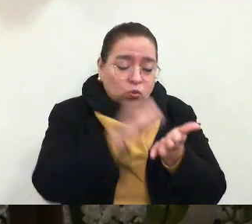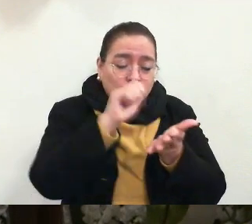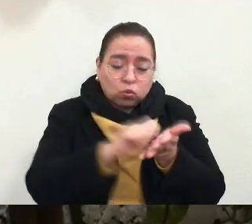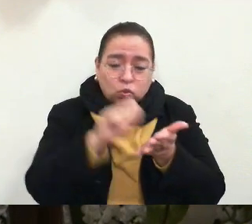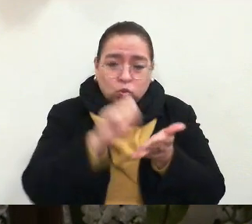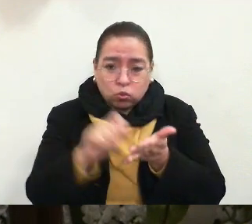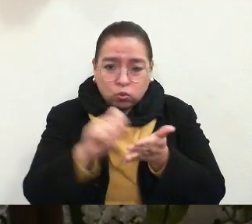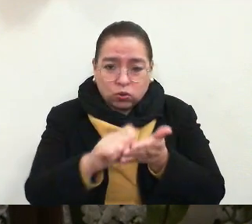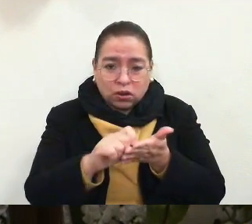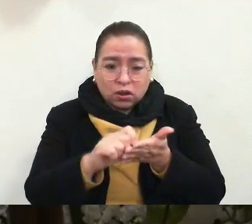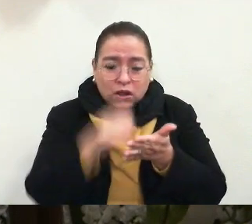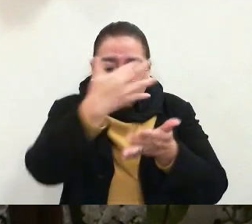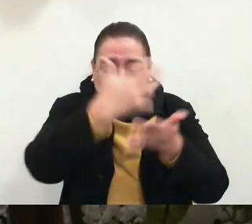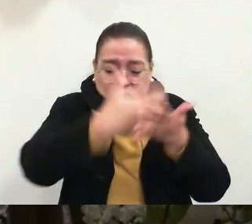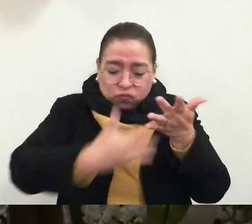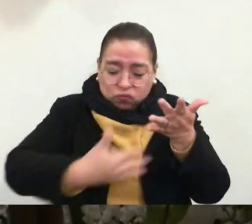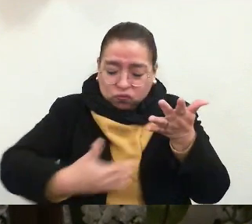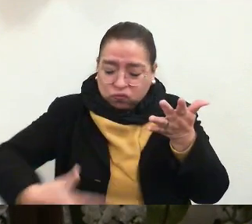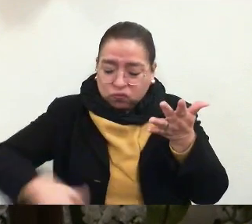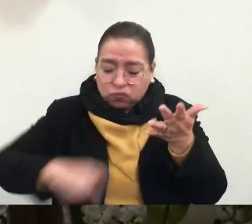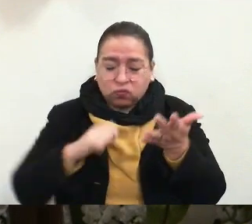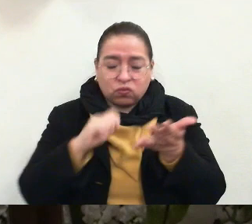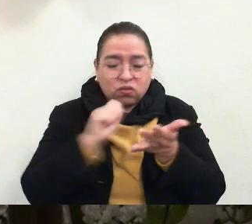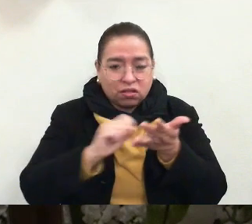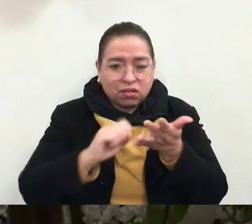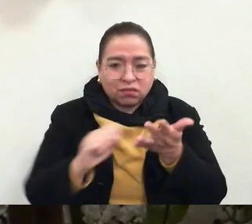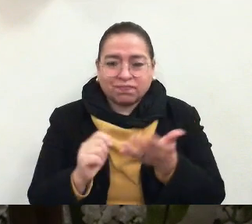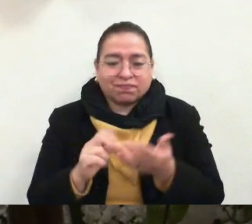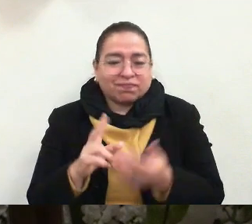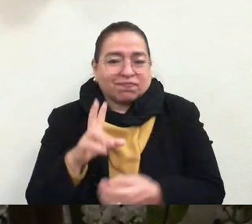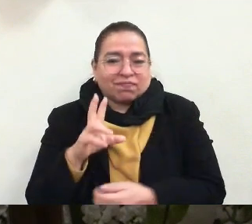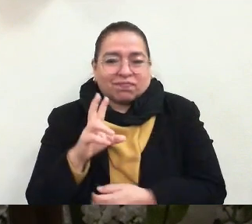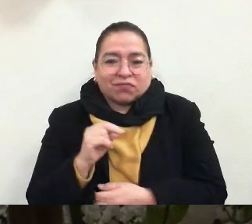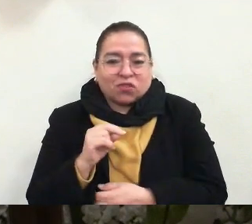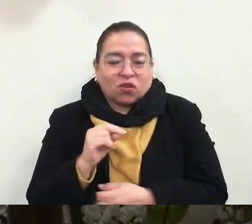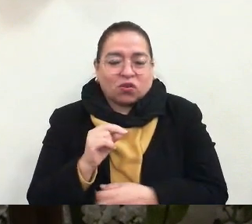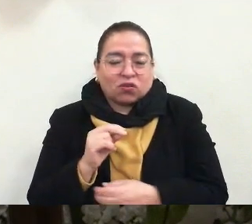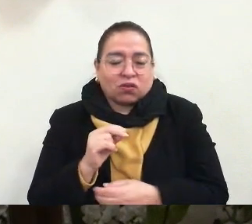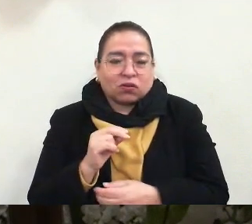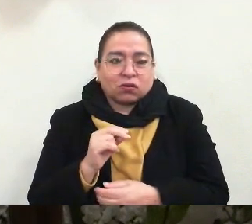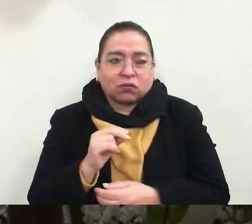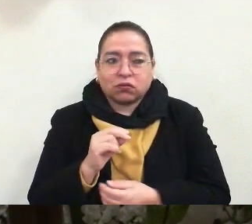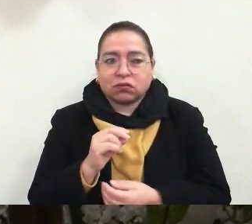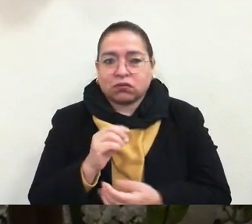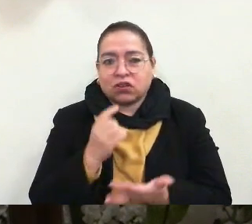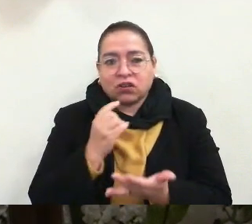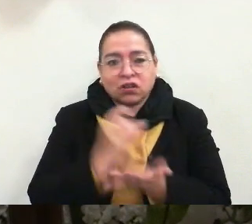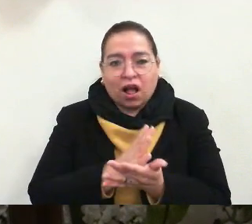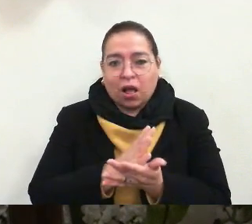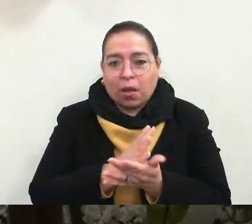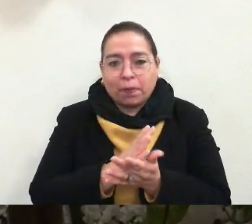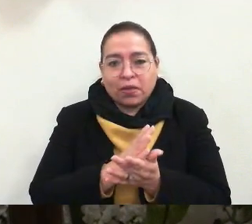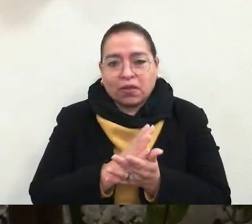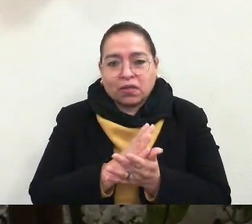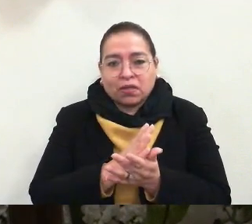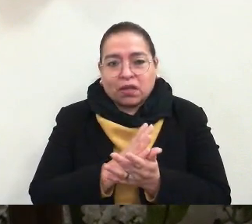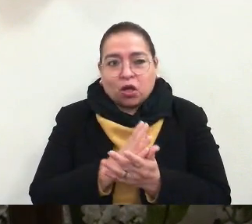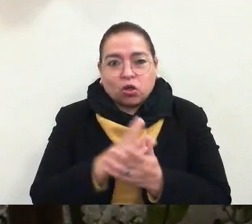ha hecho y dicho, no bastarían los libros de todo el